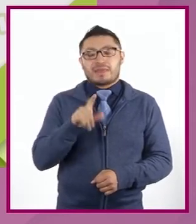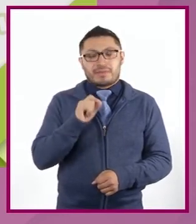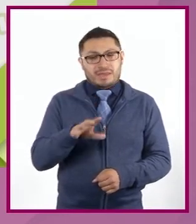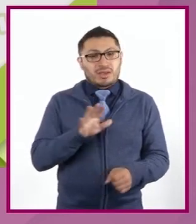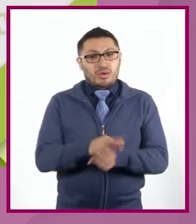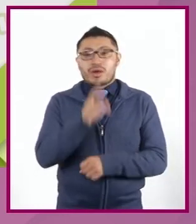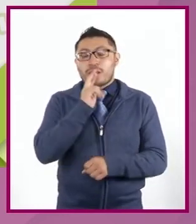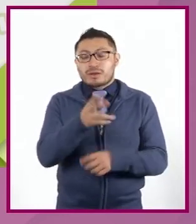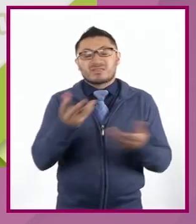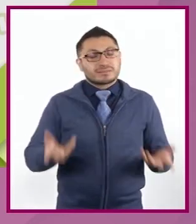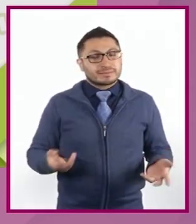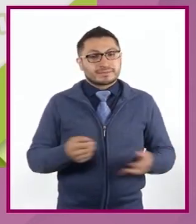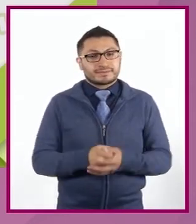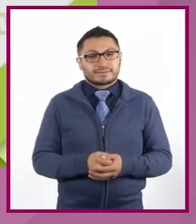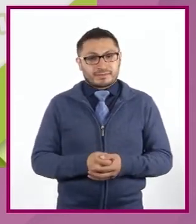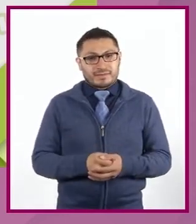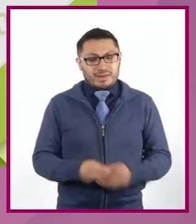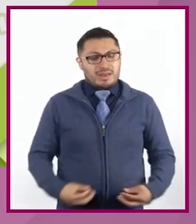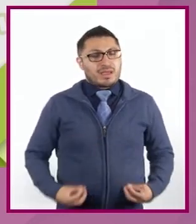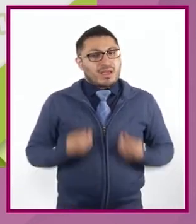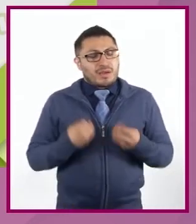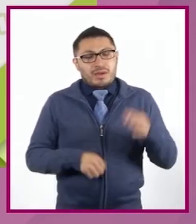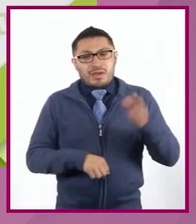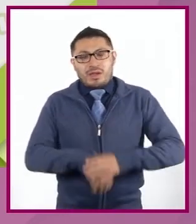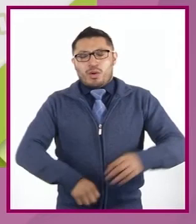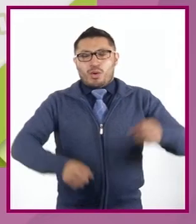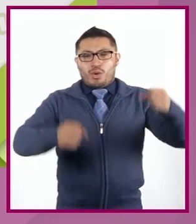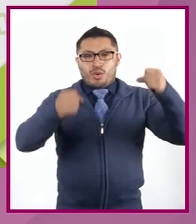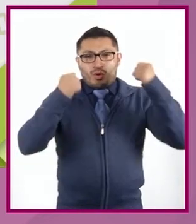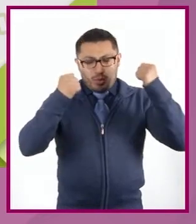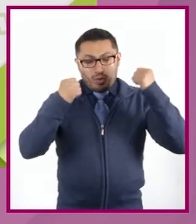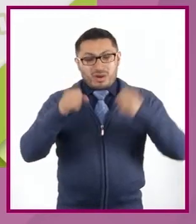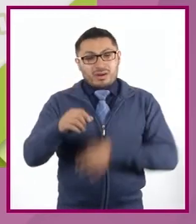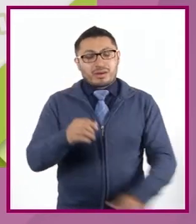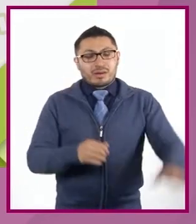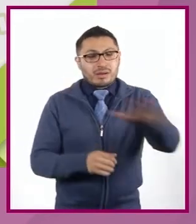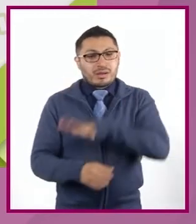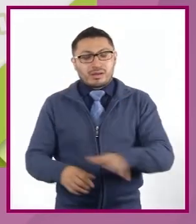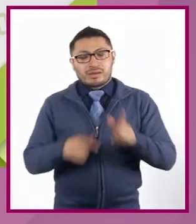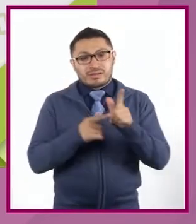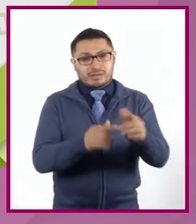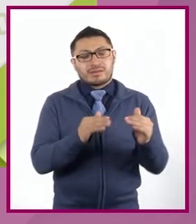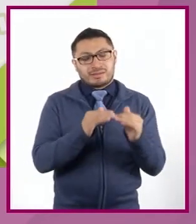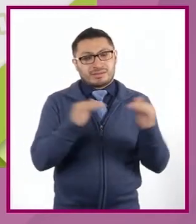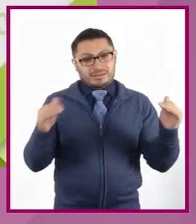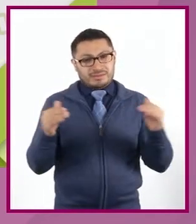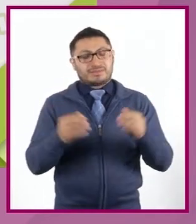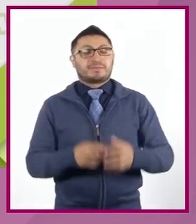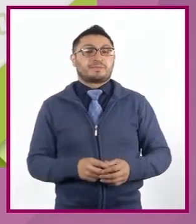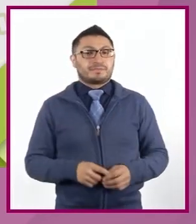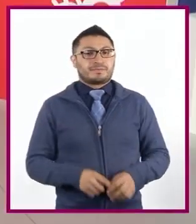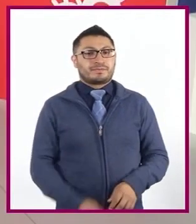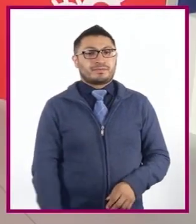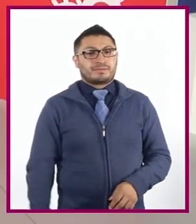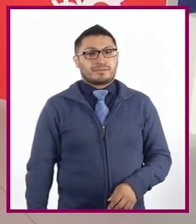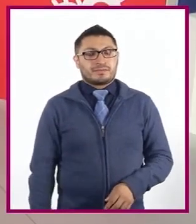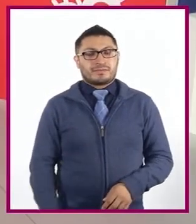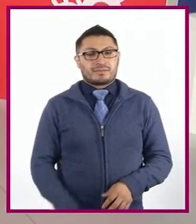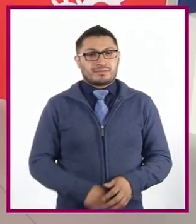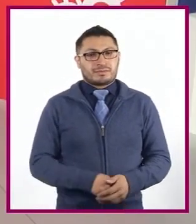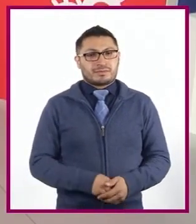competencia? Sobrevive el más fuerte y el ecosistema se mantiene en equilibrio dinámico.